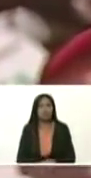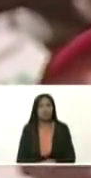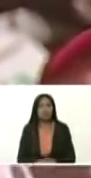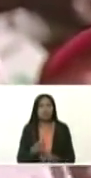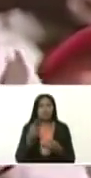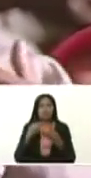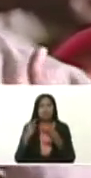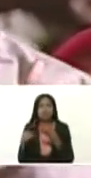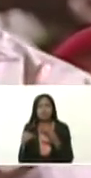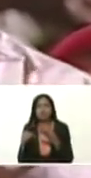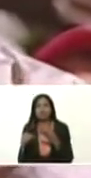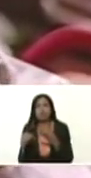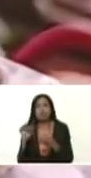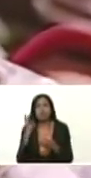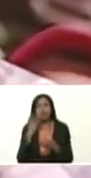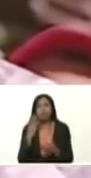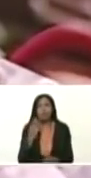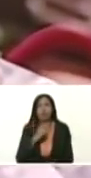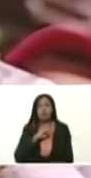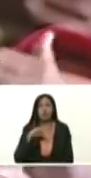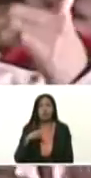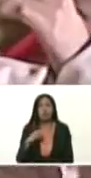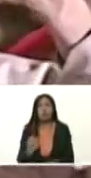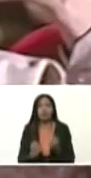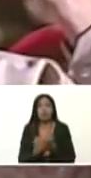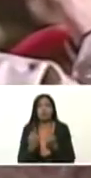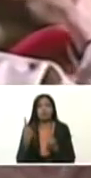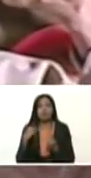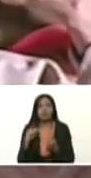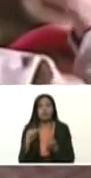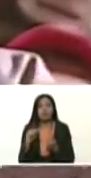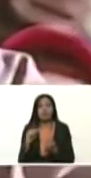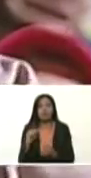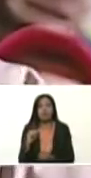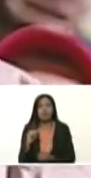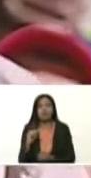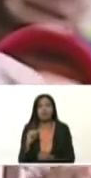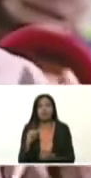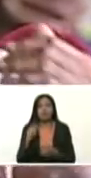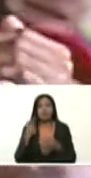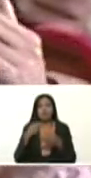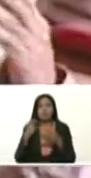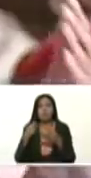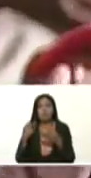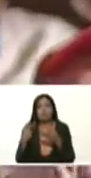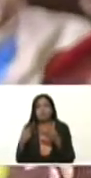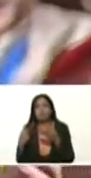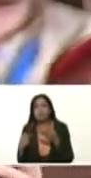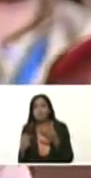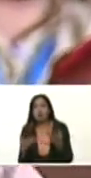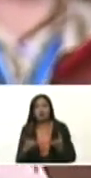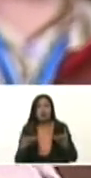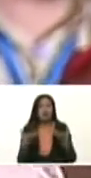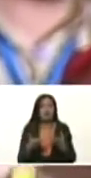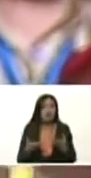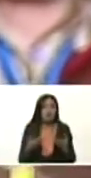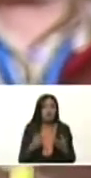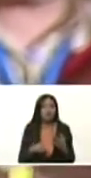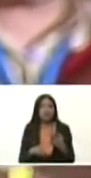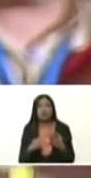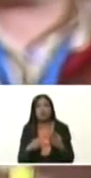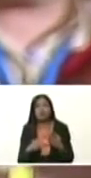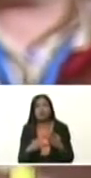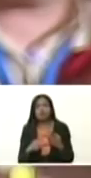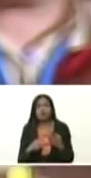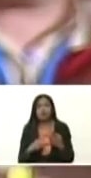horno, por lo menos en nuestra planta tenemos reformadores, recalentadores,